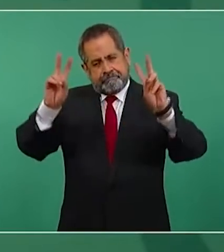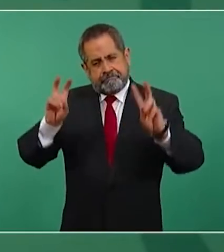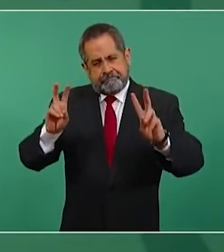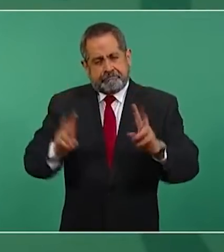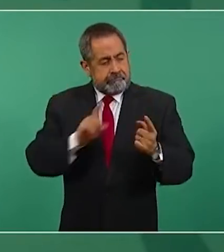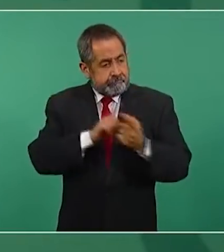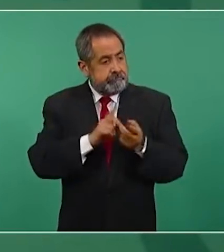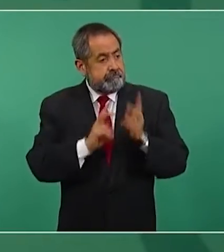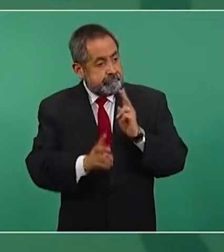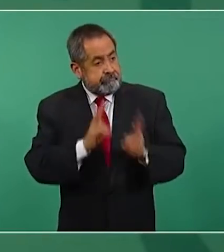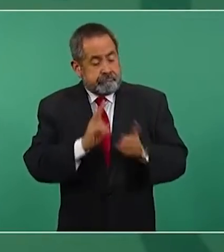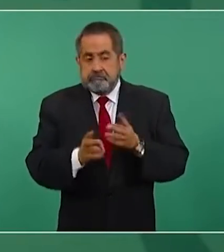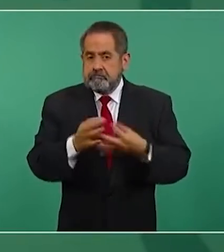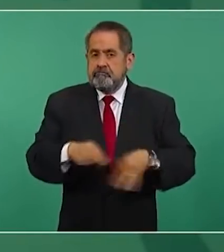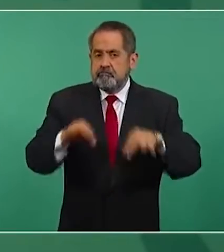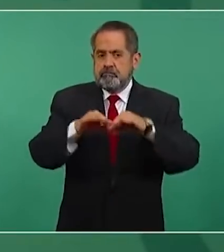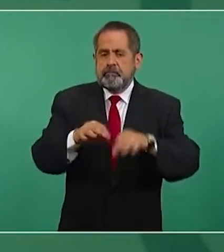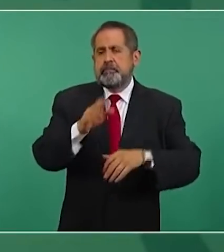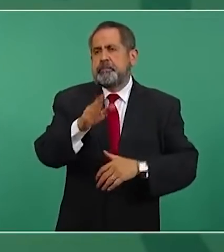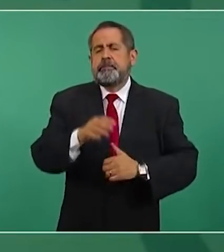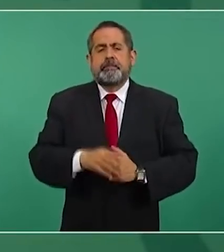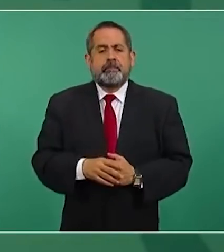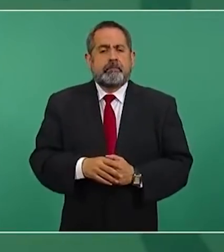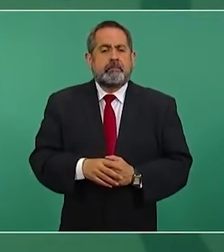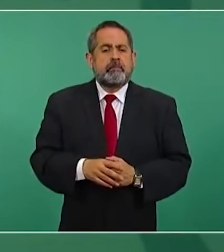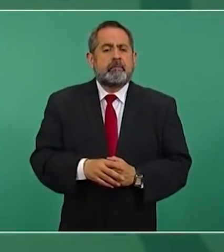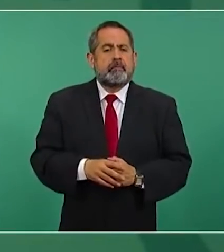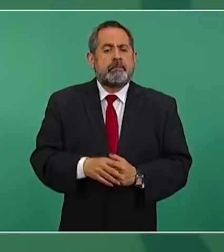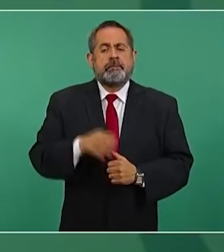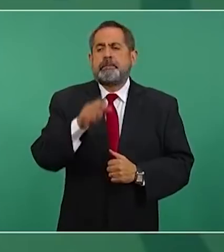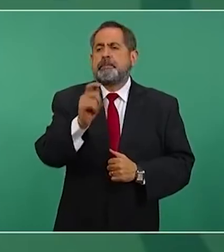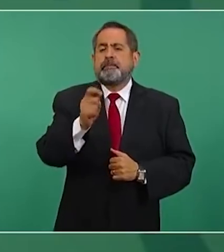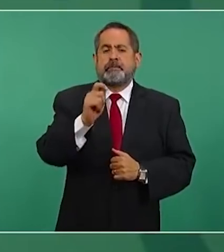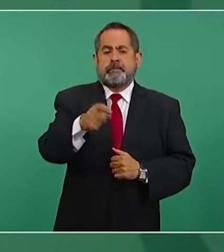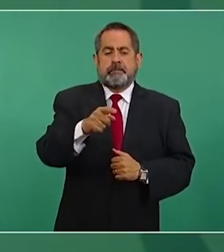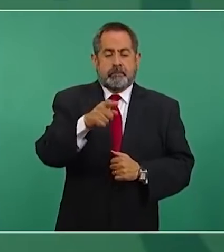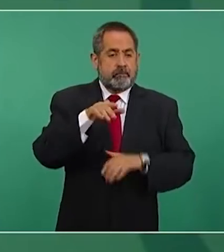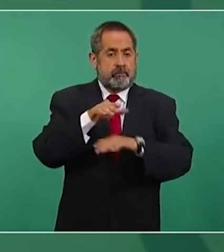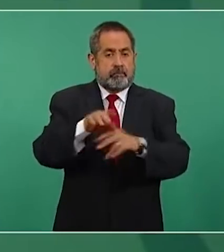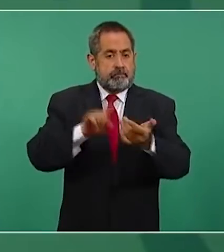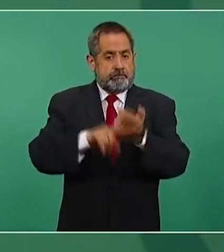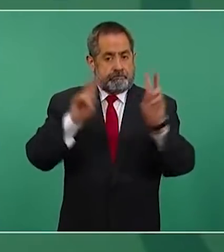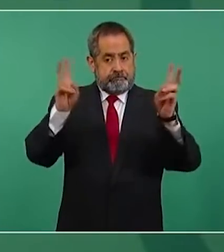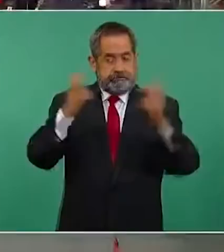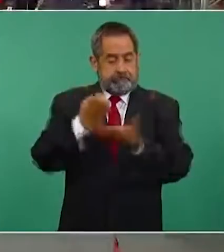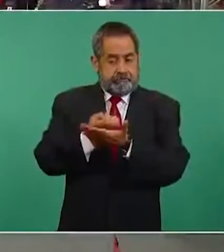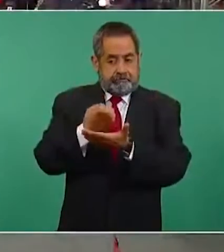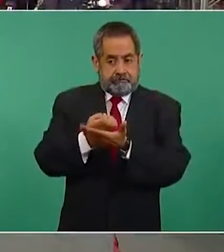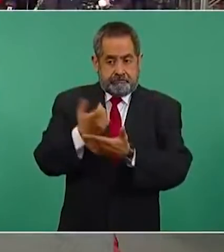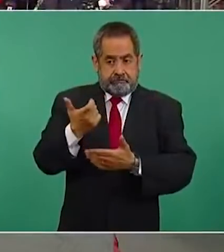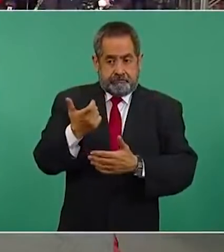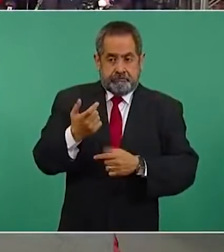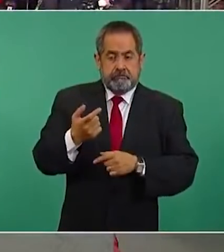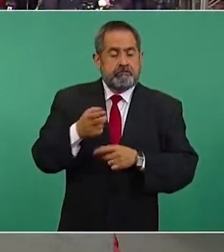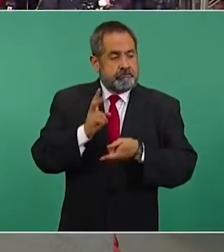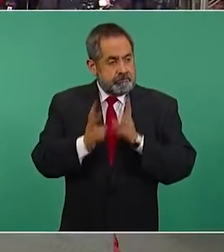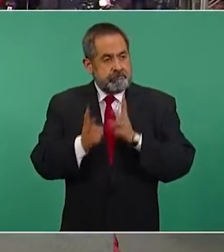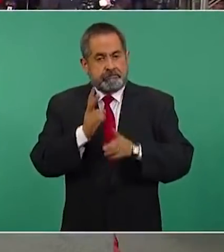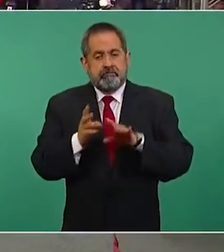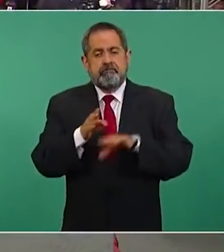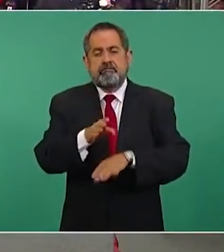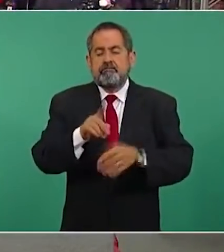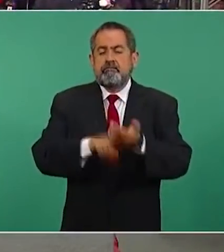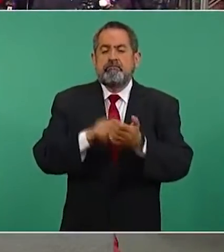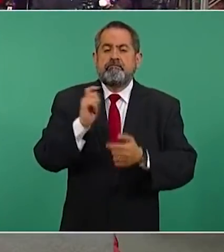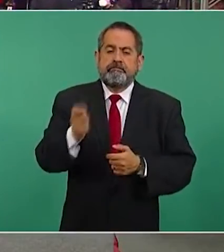que fue muy importante en el caso de la economía hablamos de la necesidad